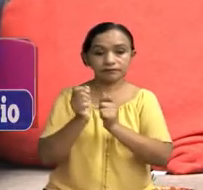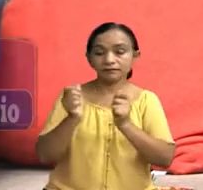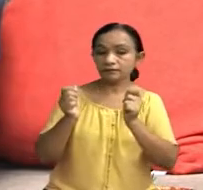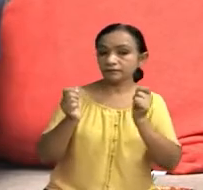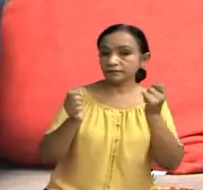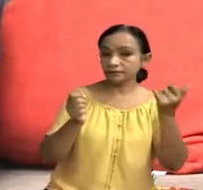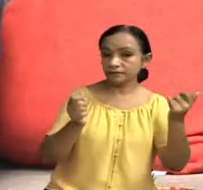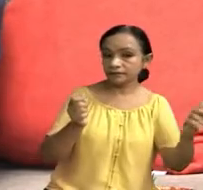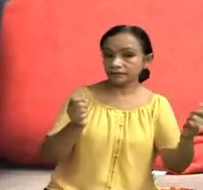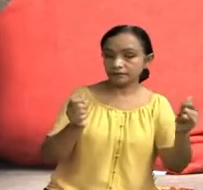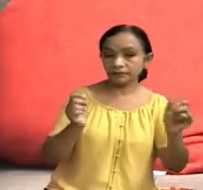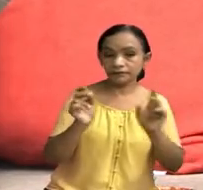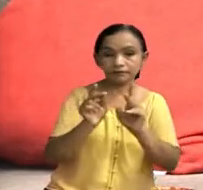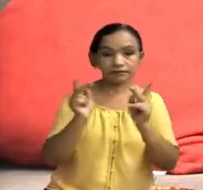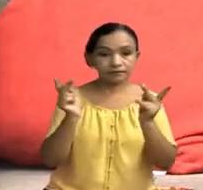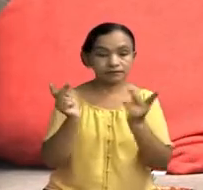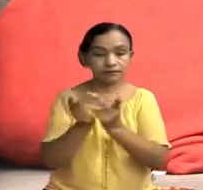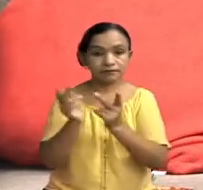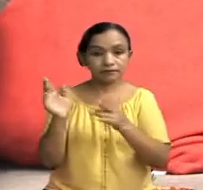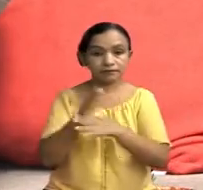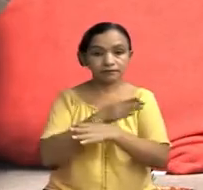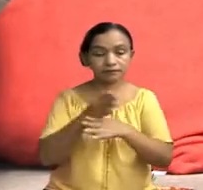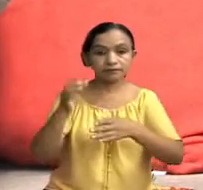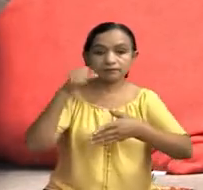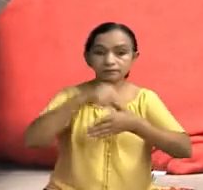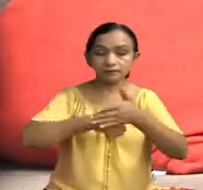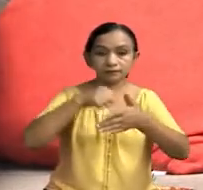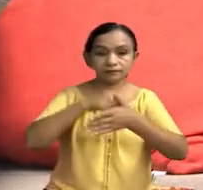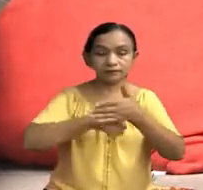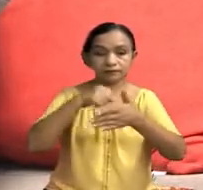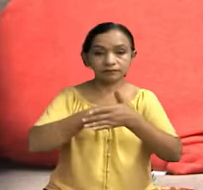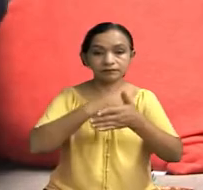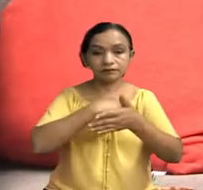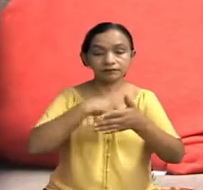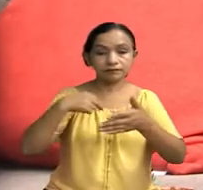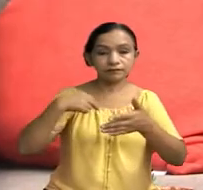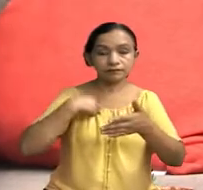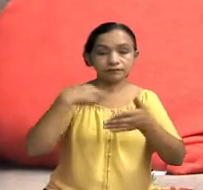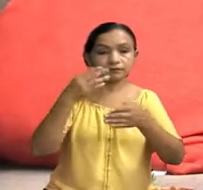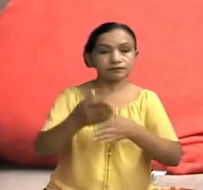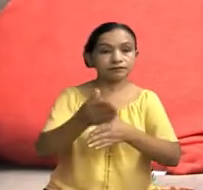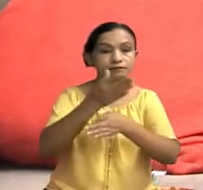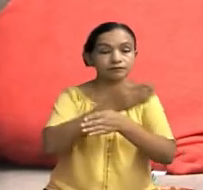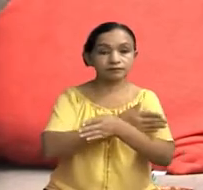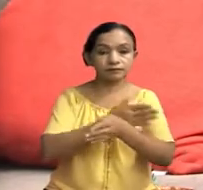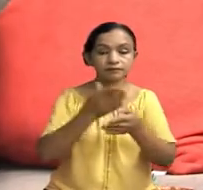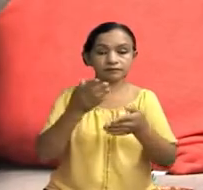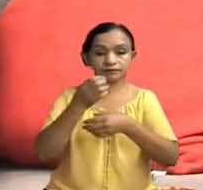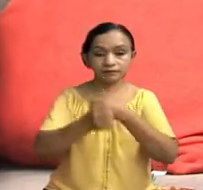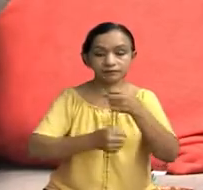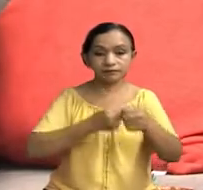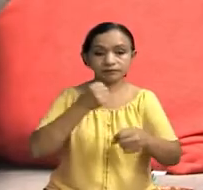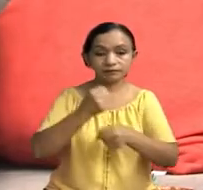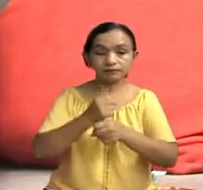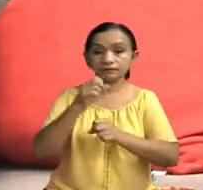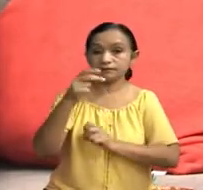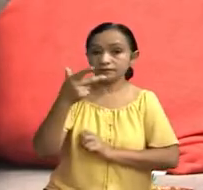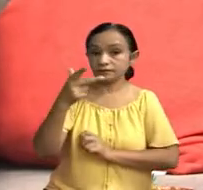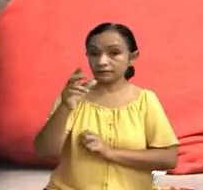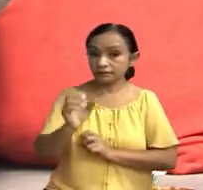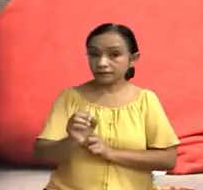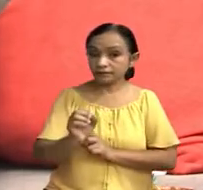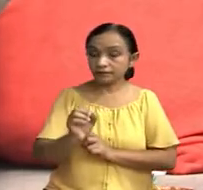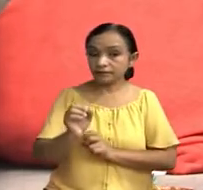sectores populares. Pero esa lucha está antecedida por lo que pasó en los años 80. Okay. No solo porque